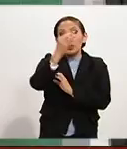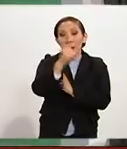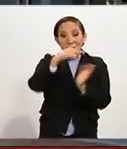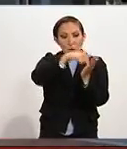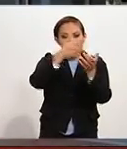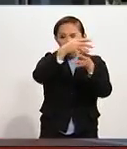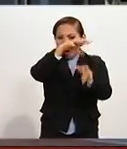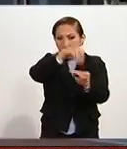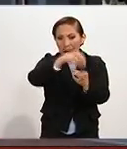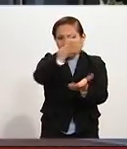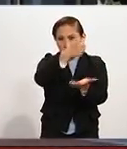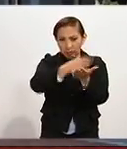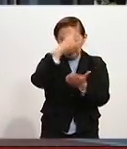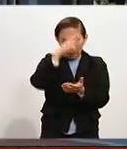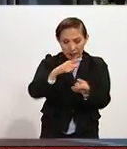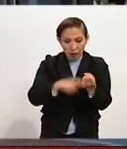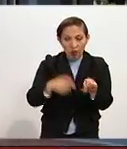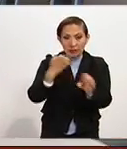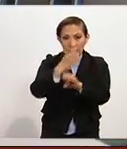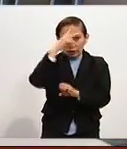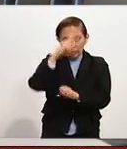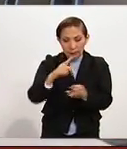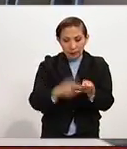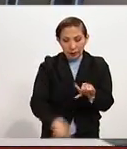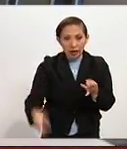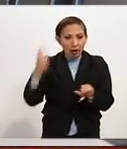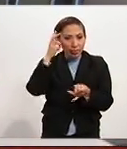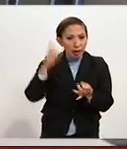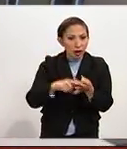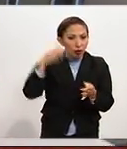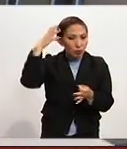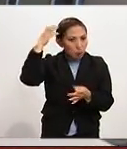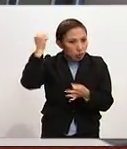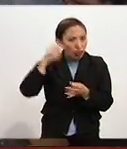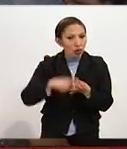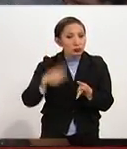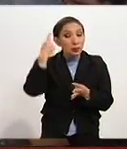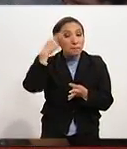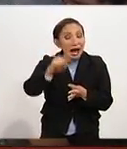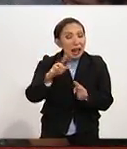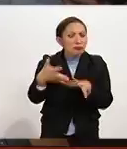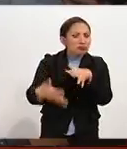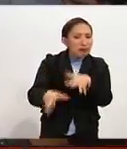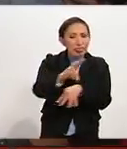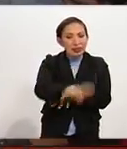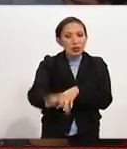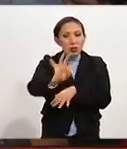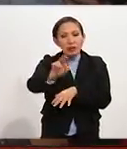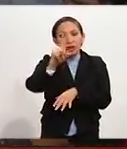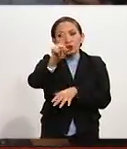463.459 lugares en la Ciudad de México, Estado de México, Hidalgo y Morelos, para aproximadamente